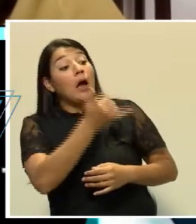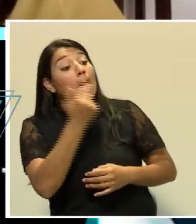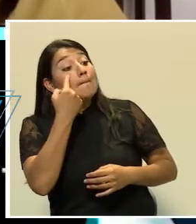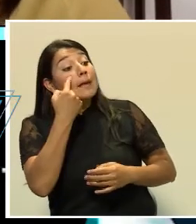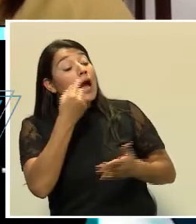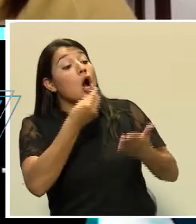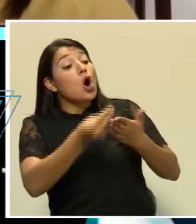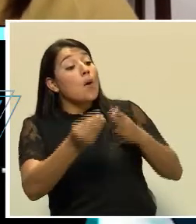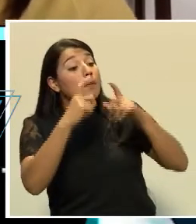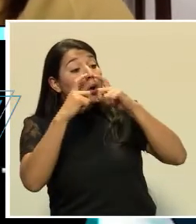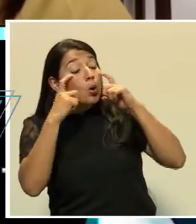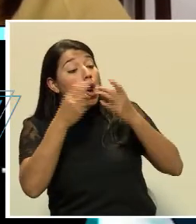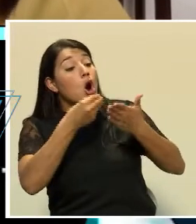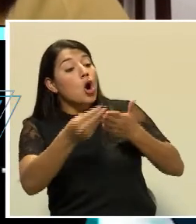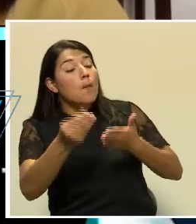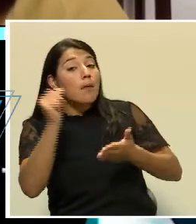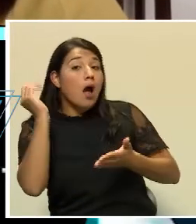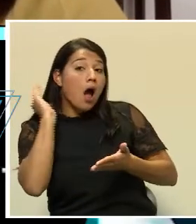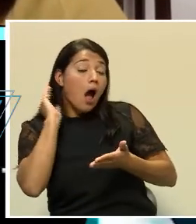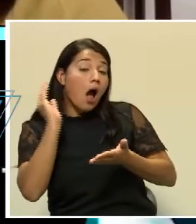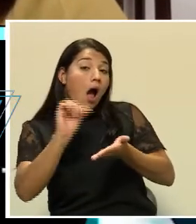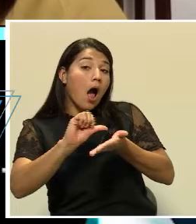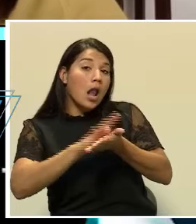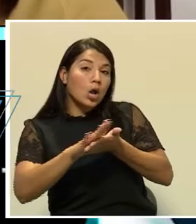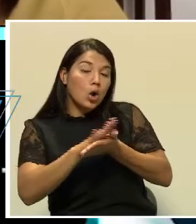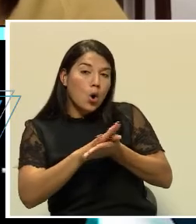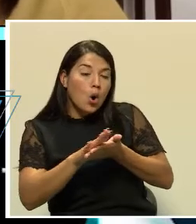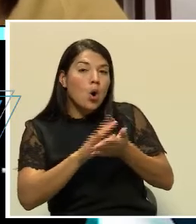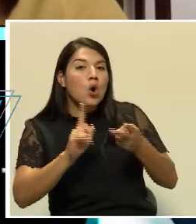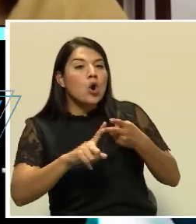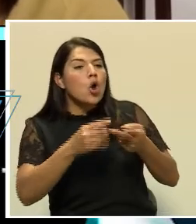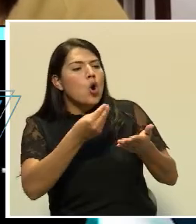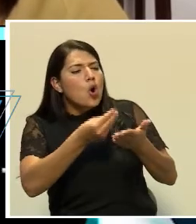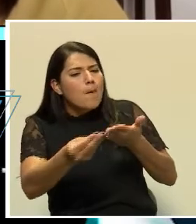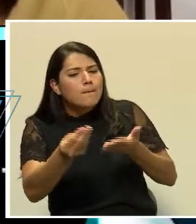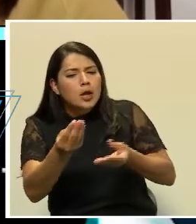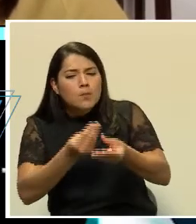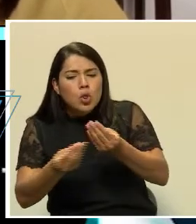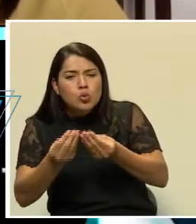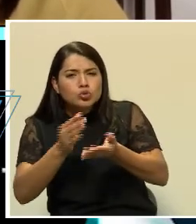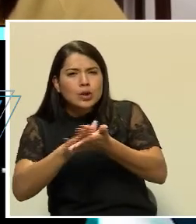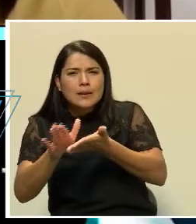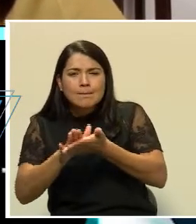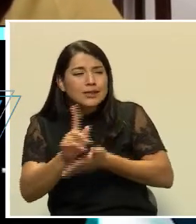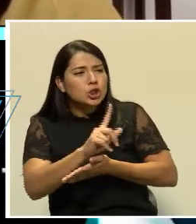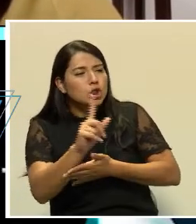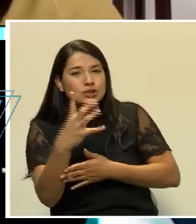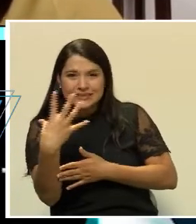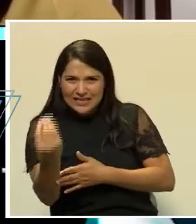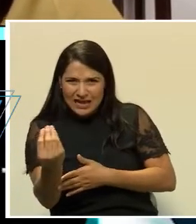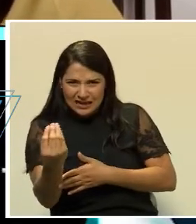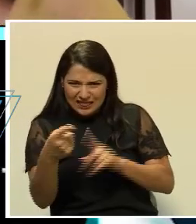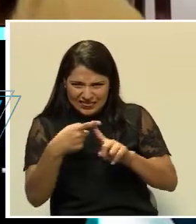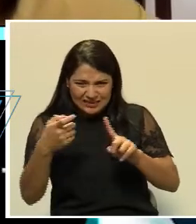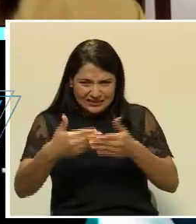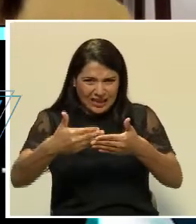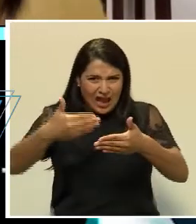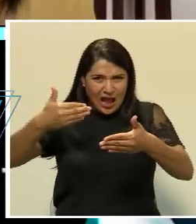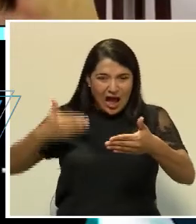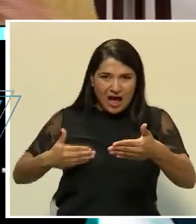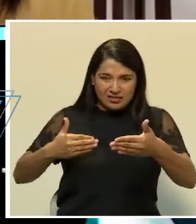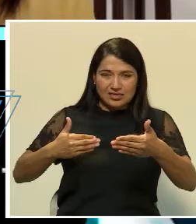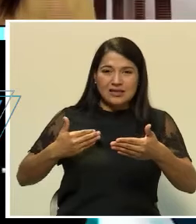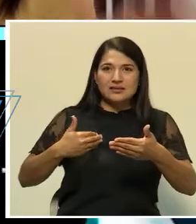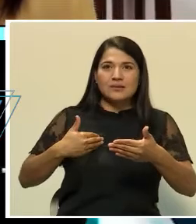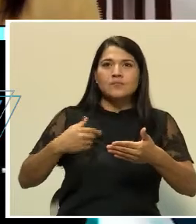comprando mascarillas, vayan comprando alcohol, abastézcanse de productos de limpieza, traten de no salir, o sea, y desde, es más, con decirte